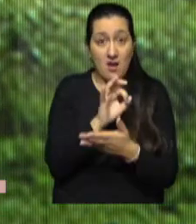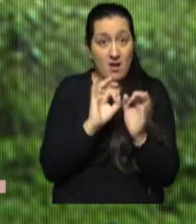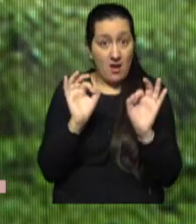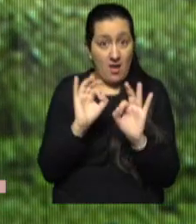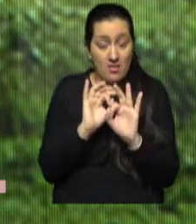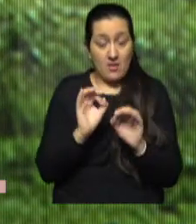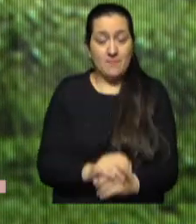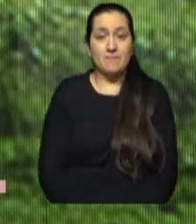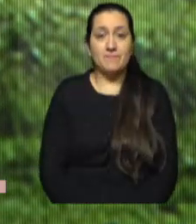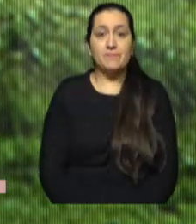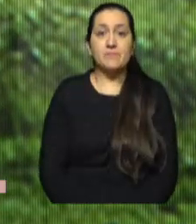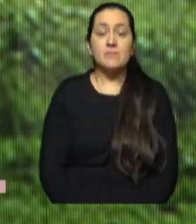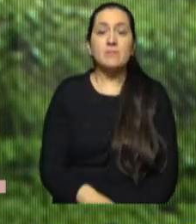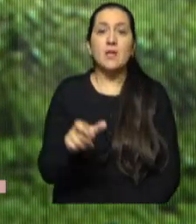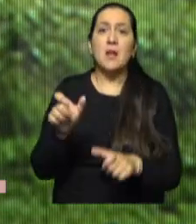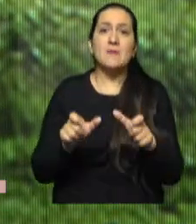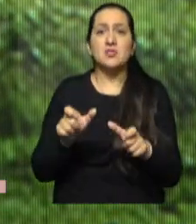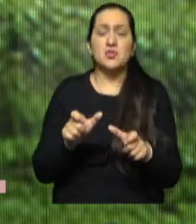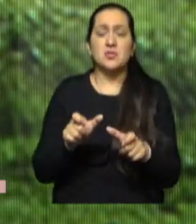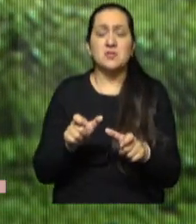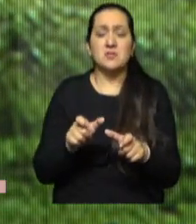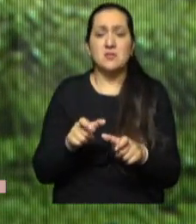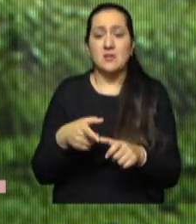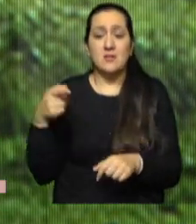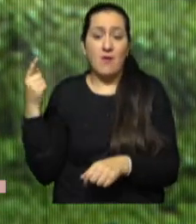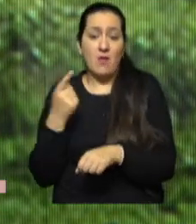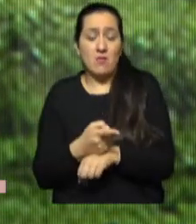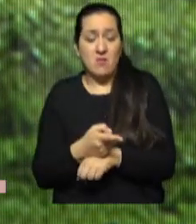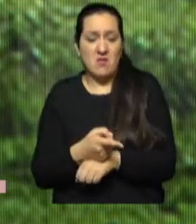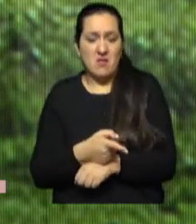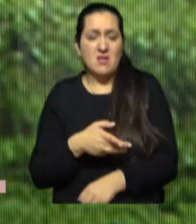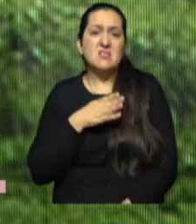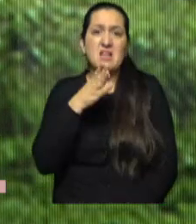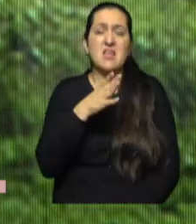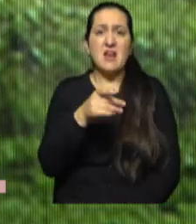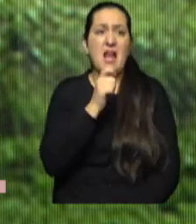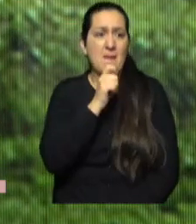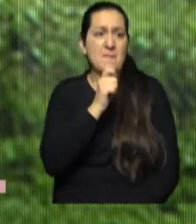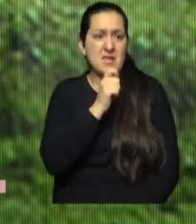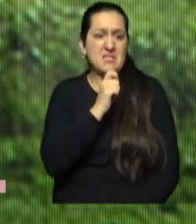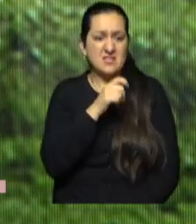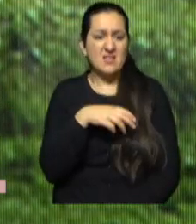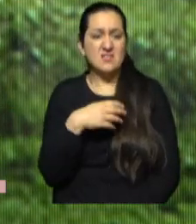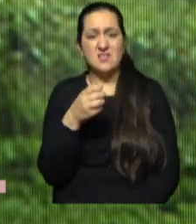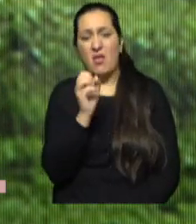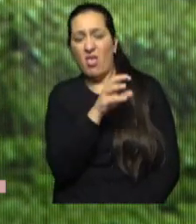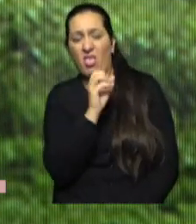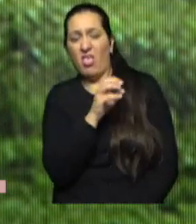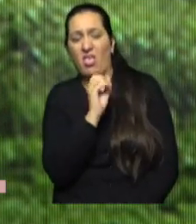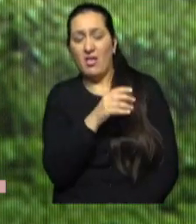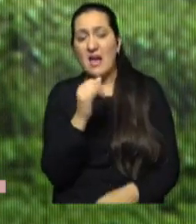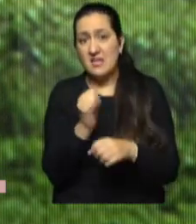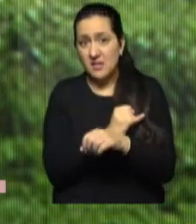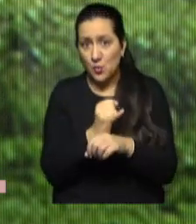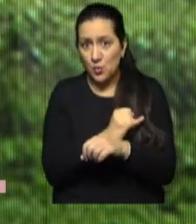a la prensa decían difamaban injuria avancemos faban de mi persona y del instituto y de los funcionarios